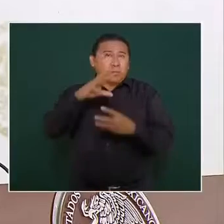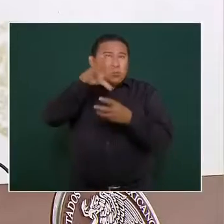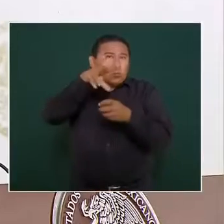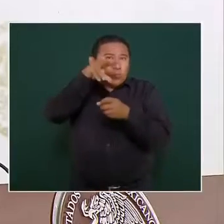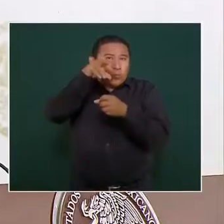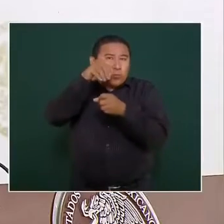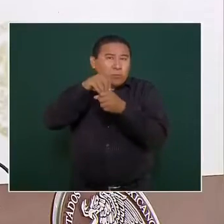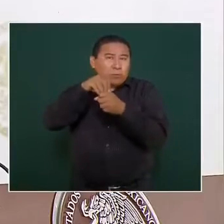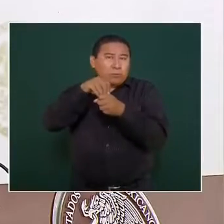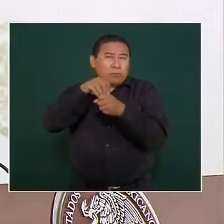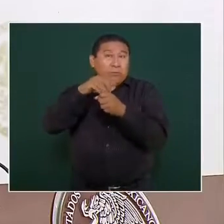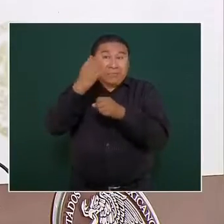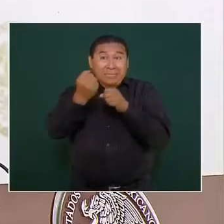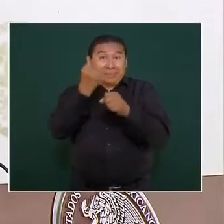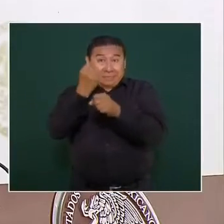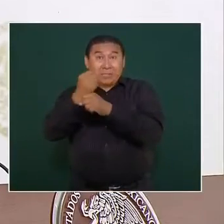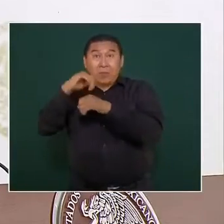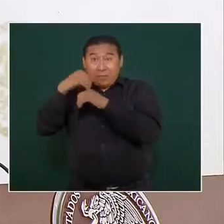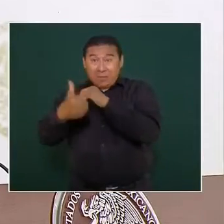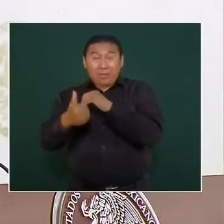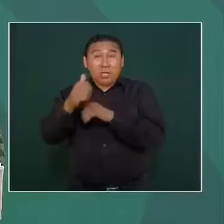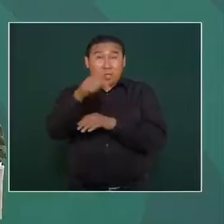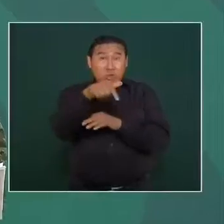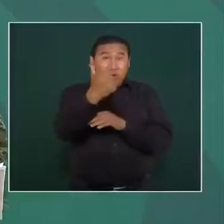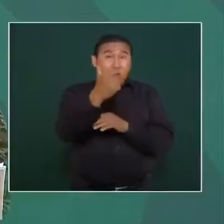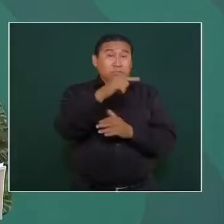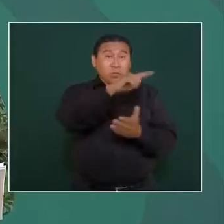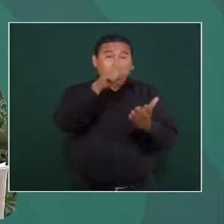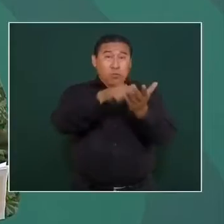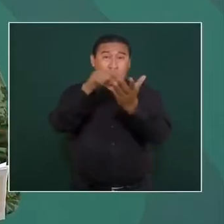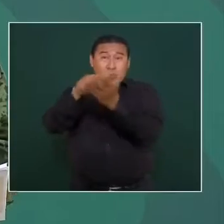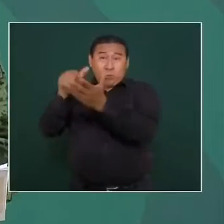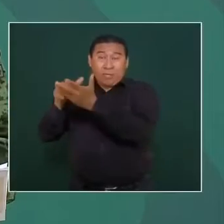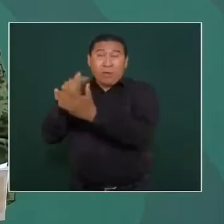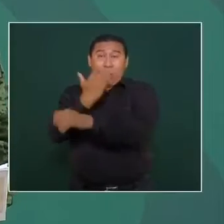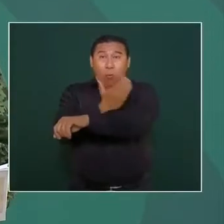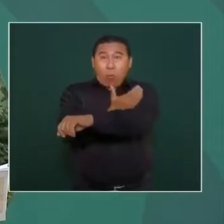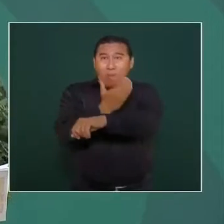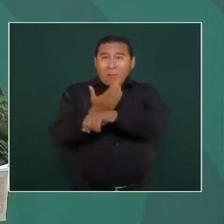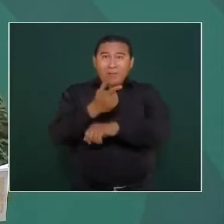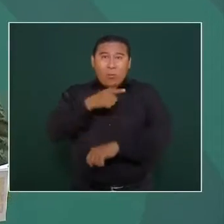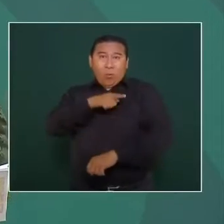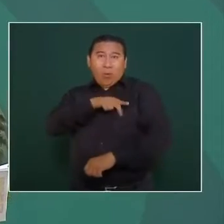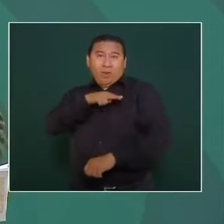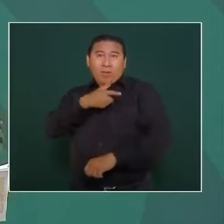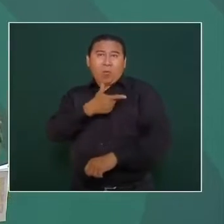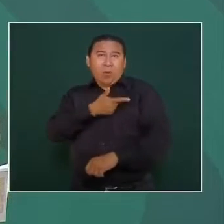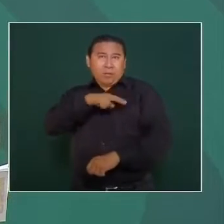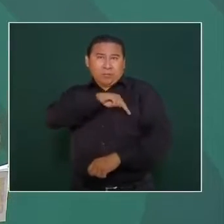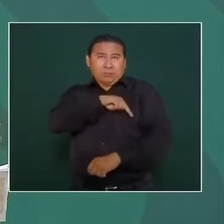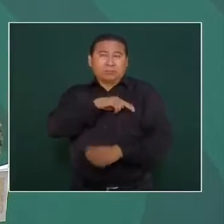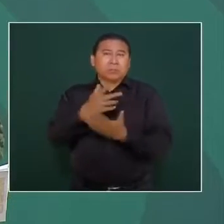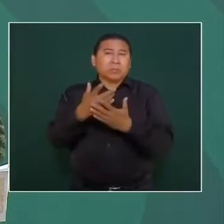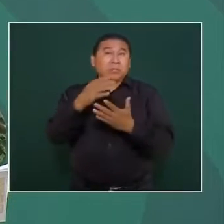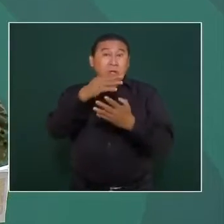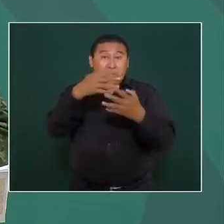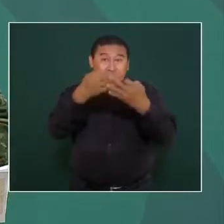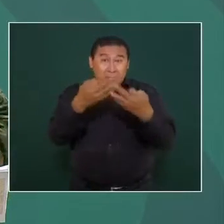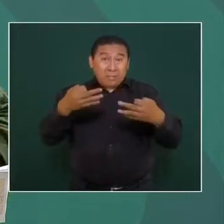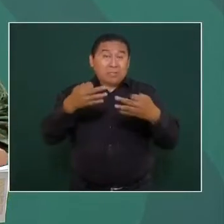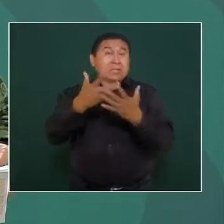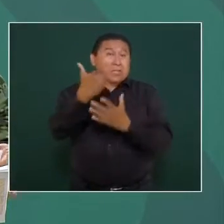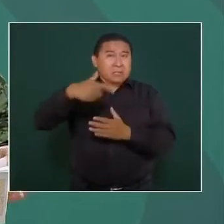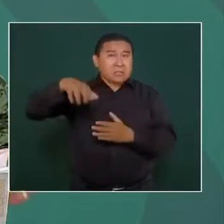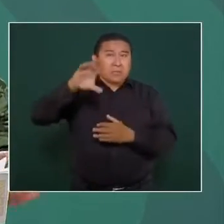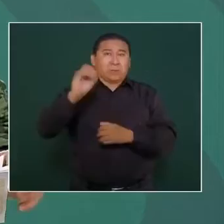total al término del año de 12 instalaciones de compañías de Guardia Nacional a través del territorio